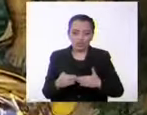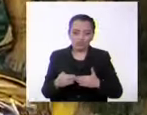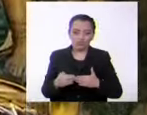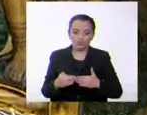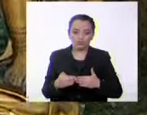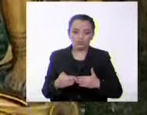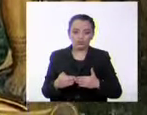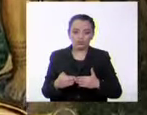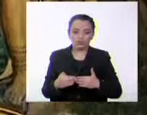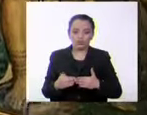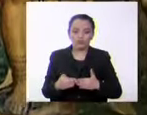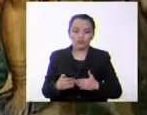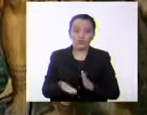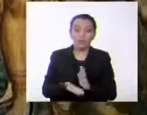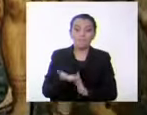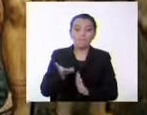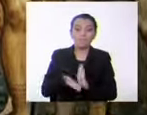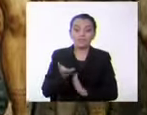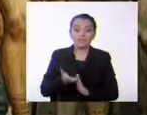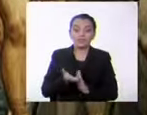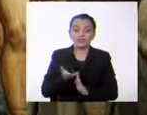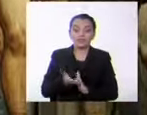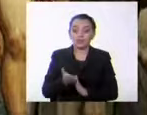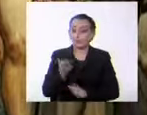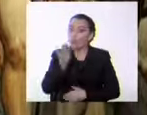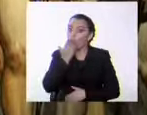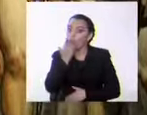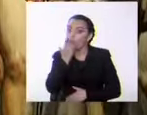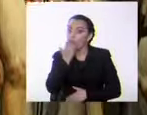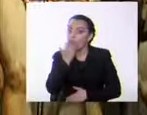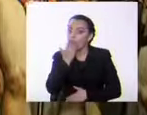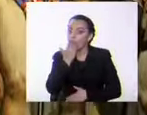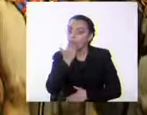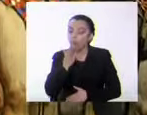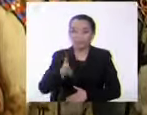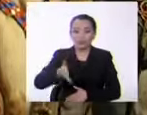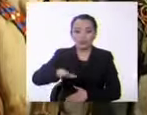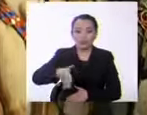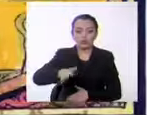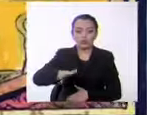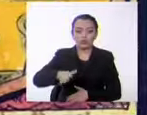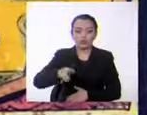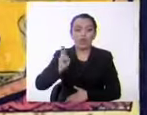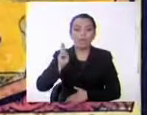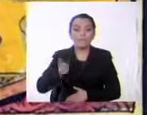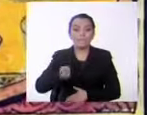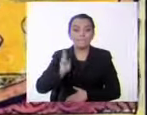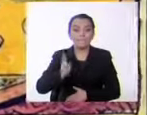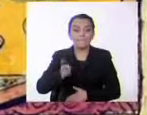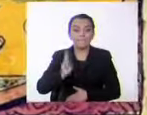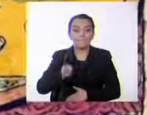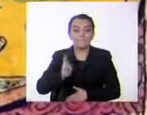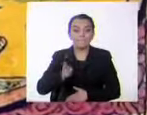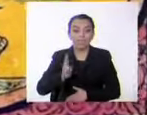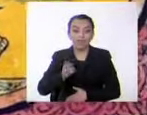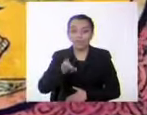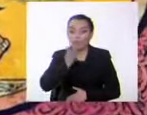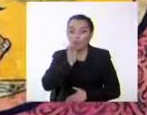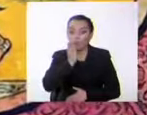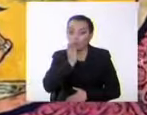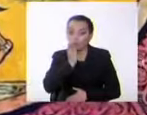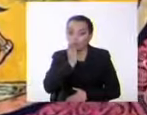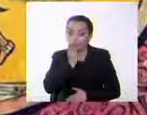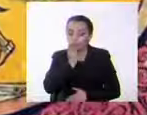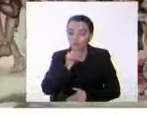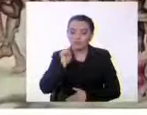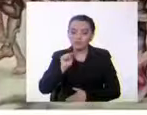número era de indígenas porque ellos fueron muy astutos y utilizaron a los mismos indígenas para poder conquistar a los demás. Y es